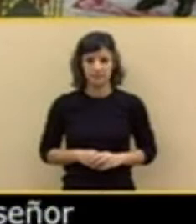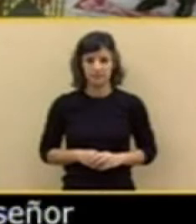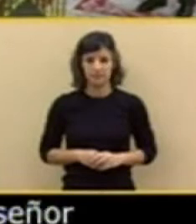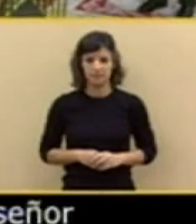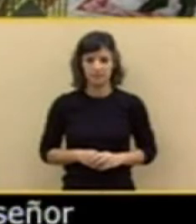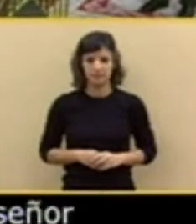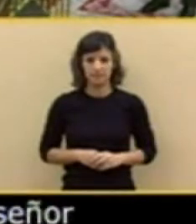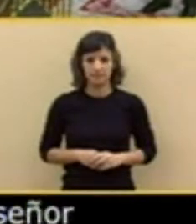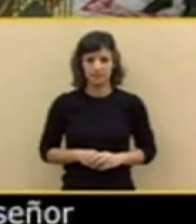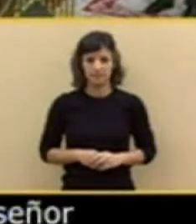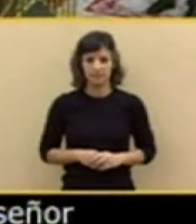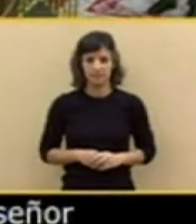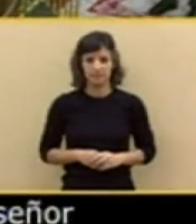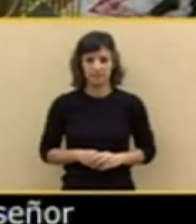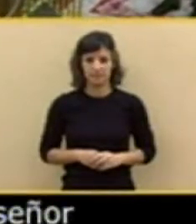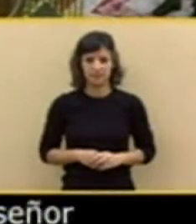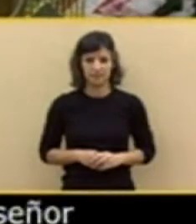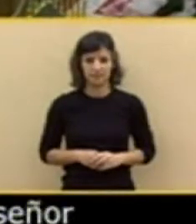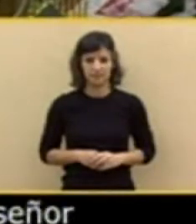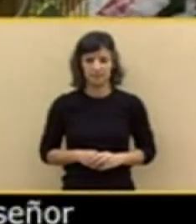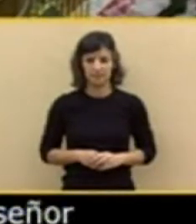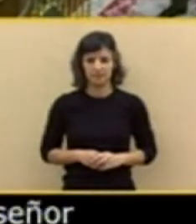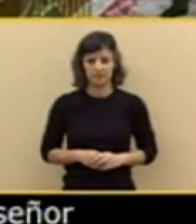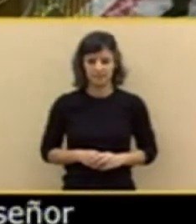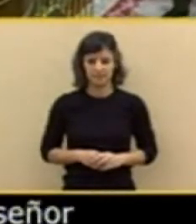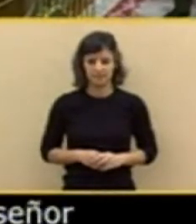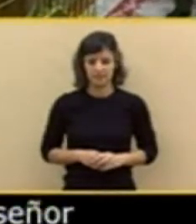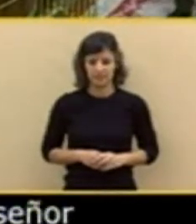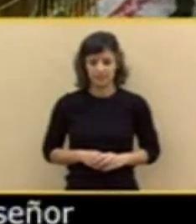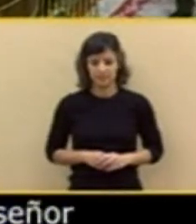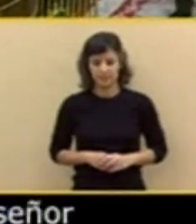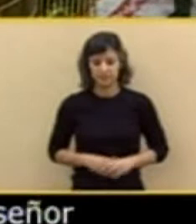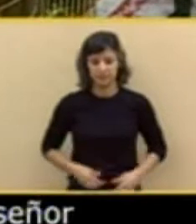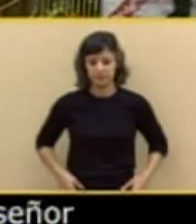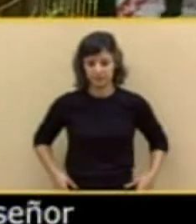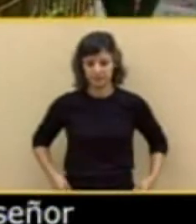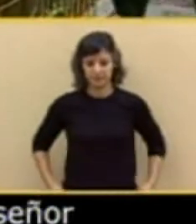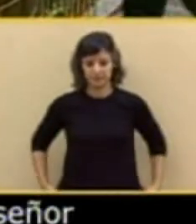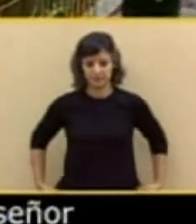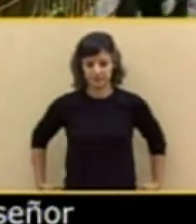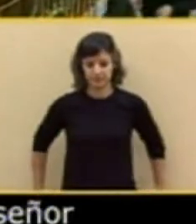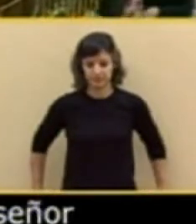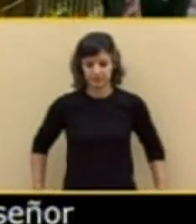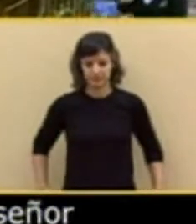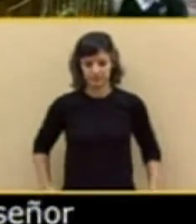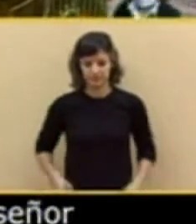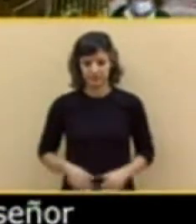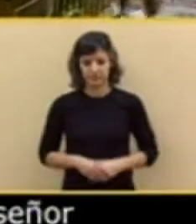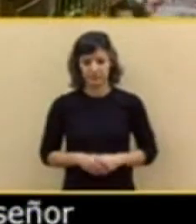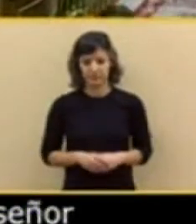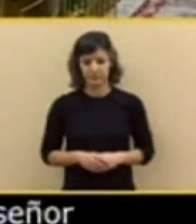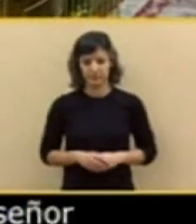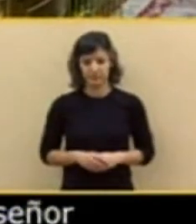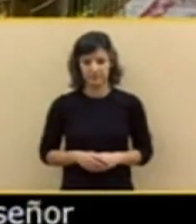el de Foro Asturias, es que ni siquiera nos han llamado, ni siquiera nos han sentado para una abstención. Estaba claro que era una situación más